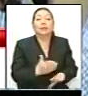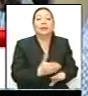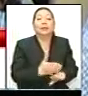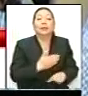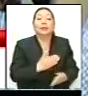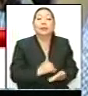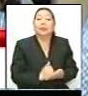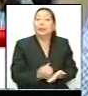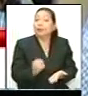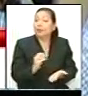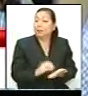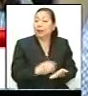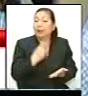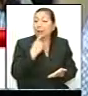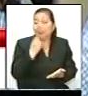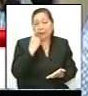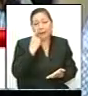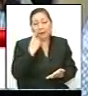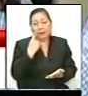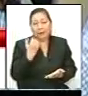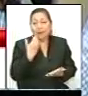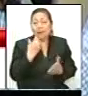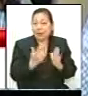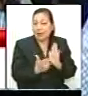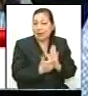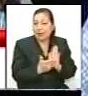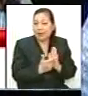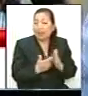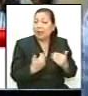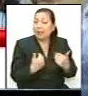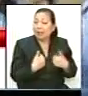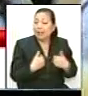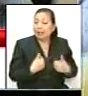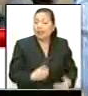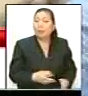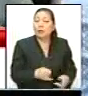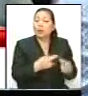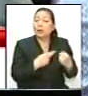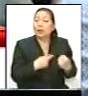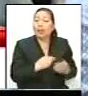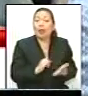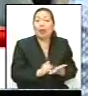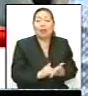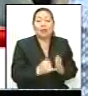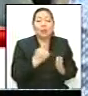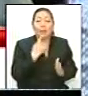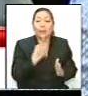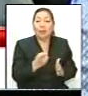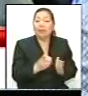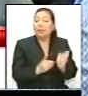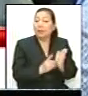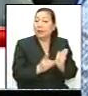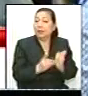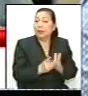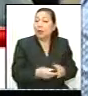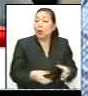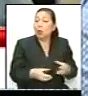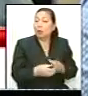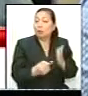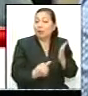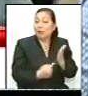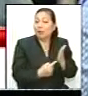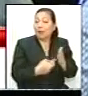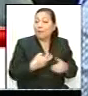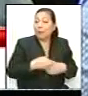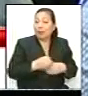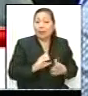constructivo. Además señala que las áreas técnicas y legales de la Dirección de Cultura a su cargo han hecho notar que el dictamen de la Comisión Técnica